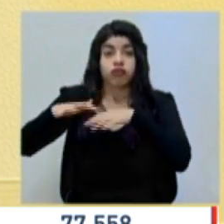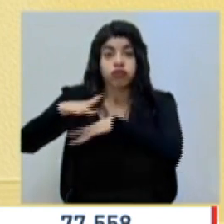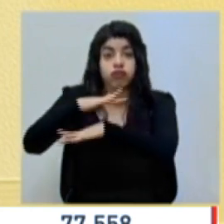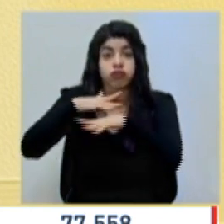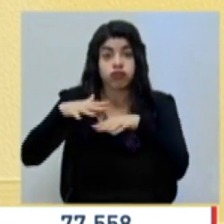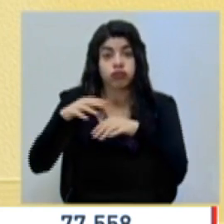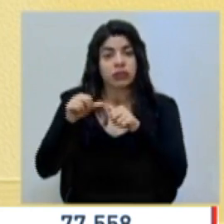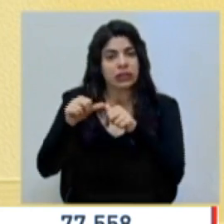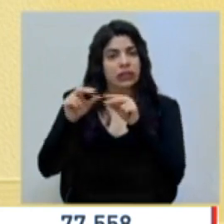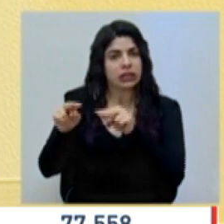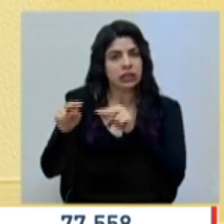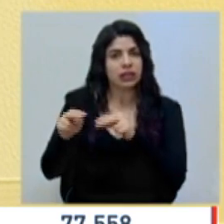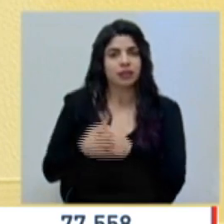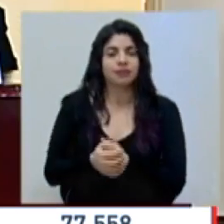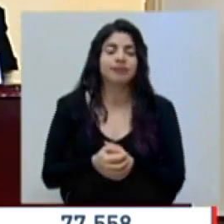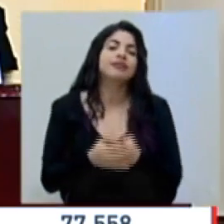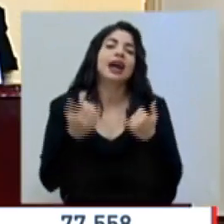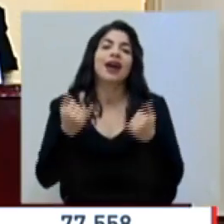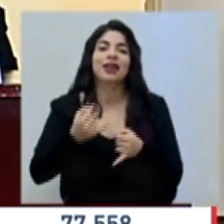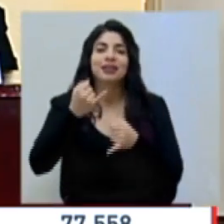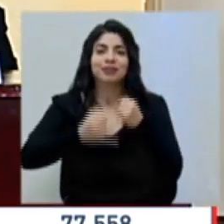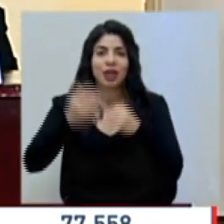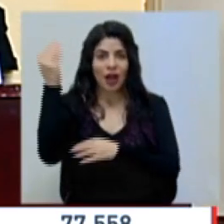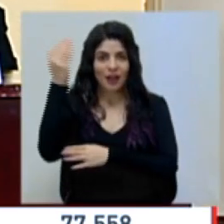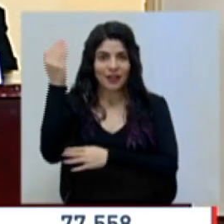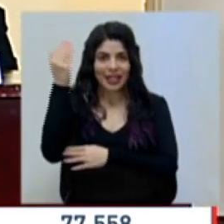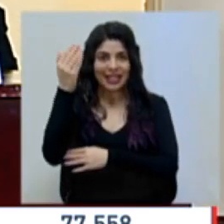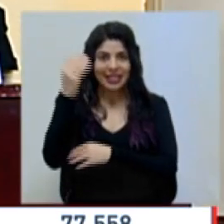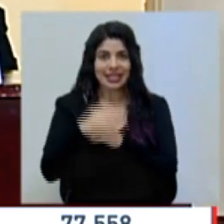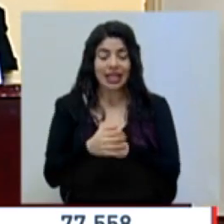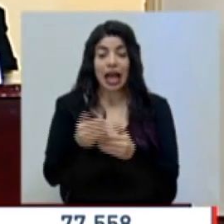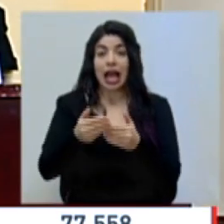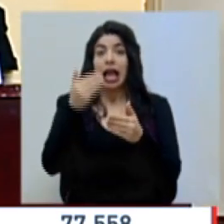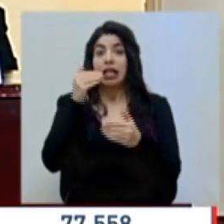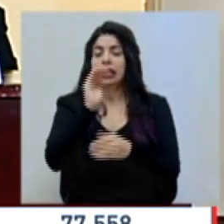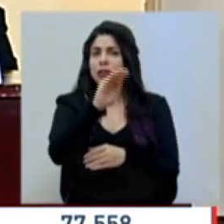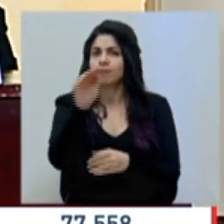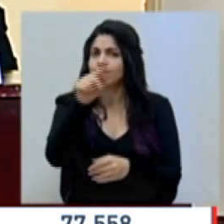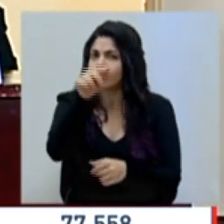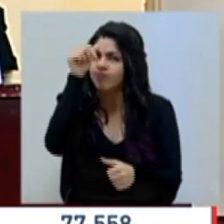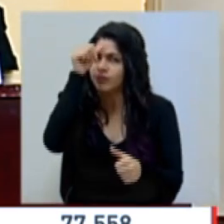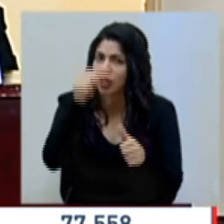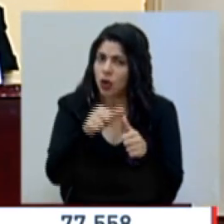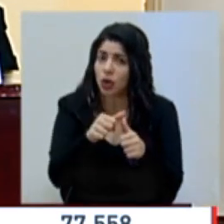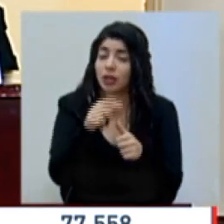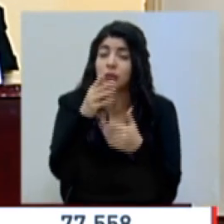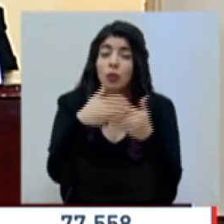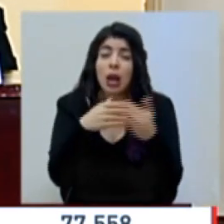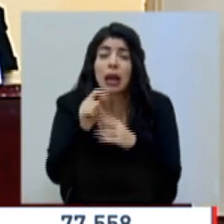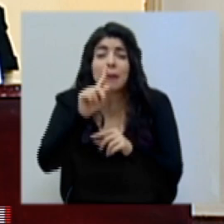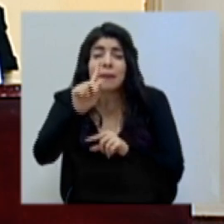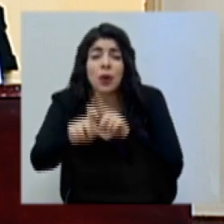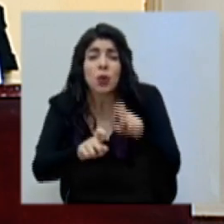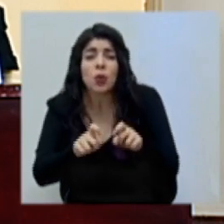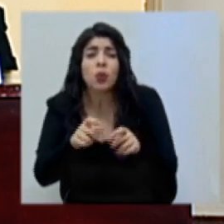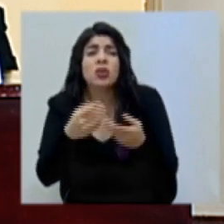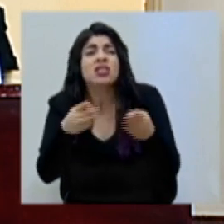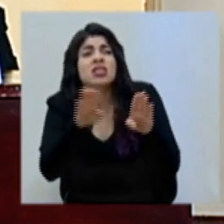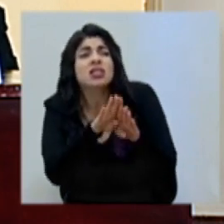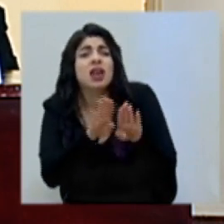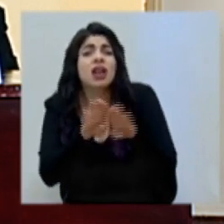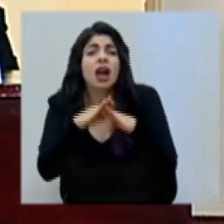permanentemente. Damos por concluida esta conferencia de prensa, no sin antes recordarles que para consultar las medidas de